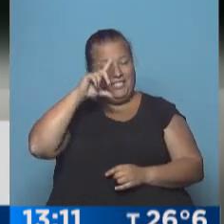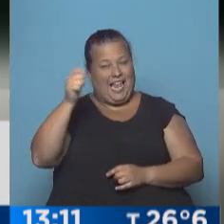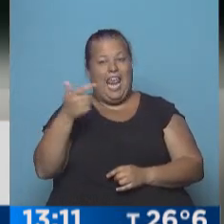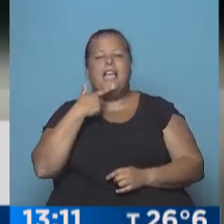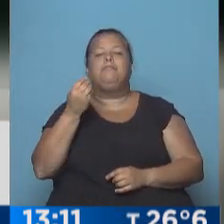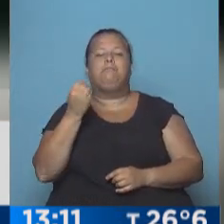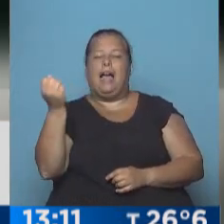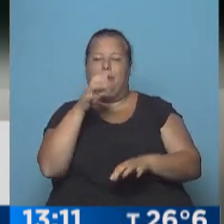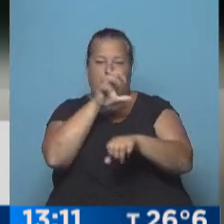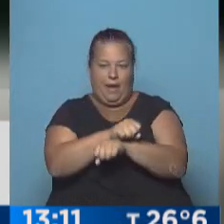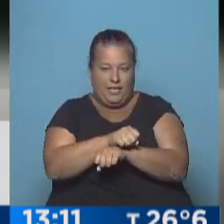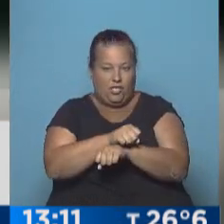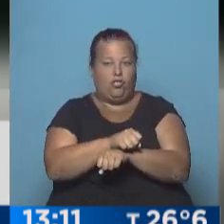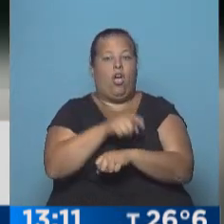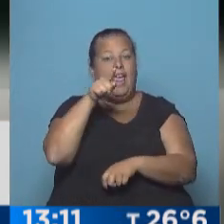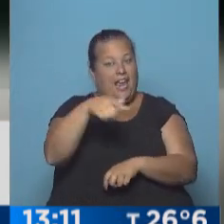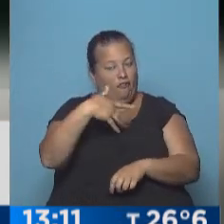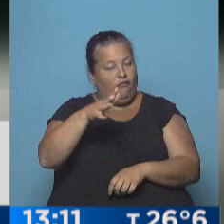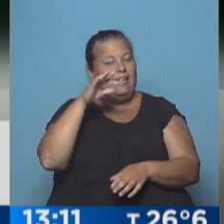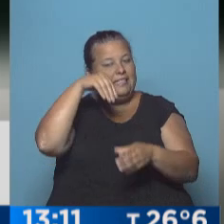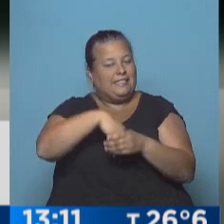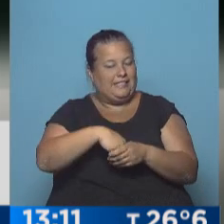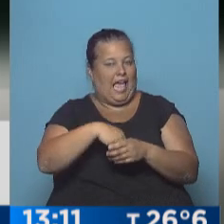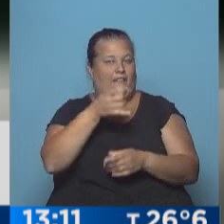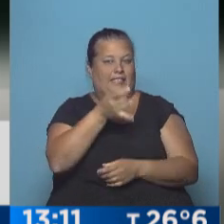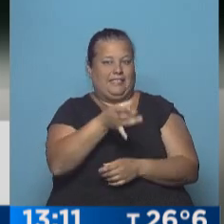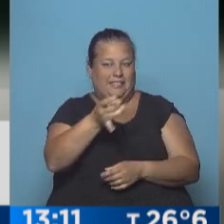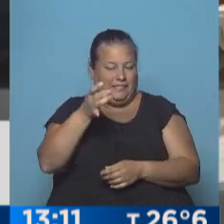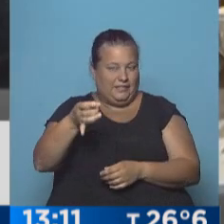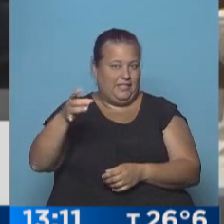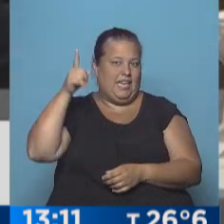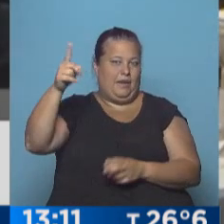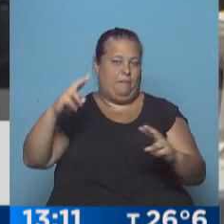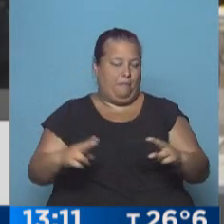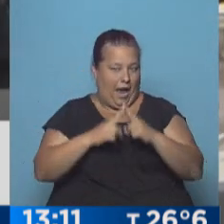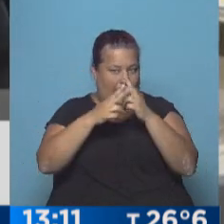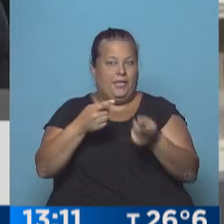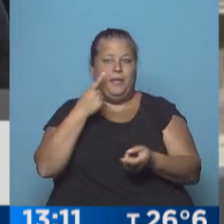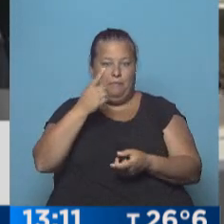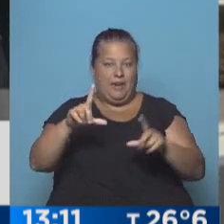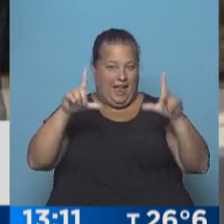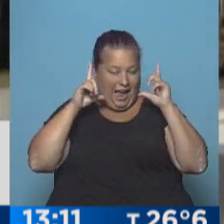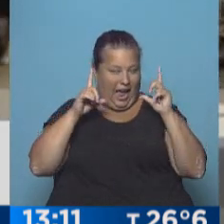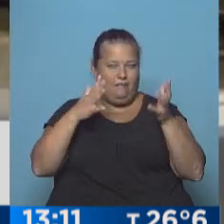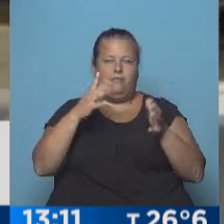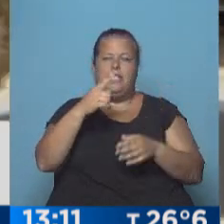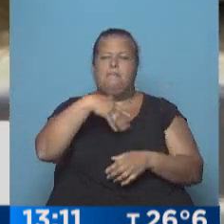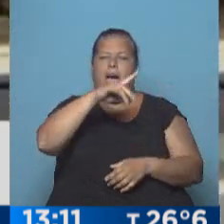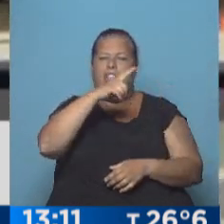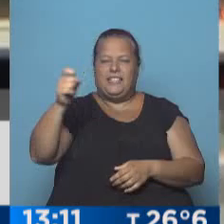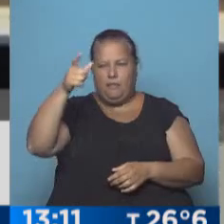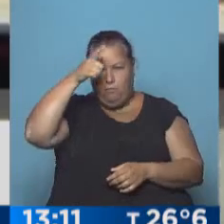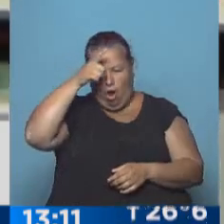detener a uno de los terroristas que habría participado de los ataques masivos en París. Allí estamos viendo la imagen. Cerca de un centenar